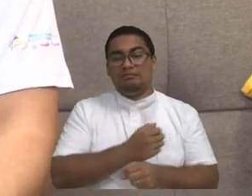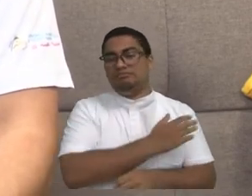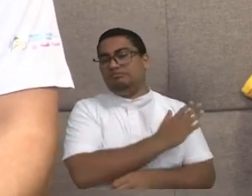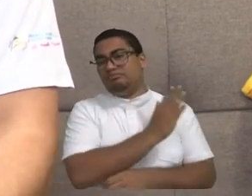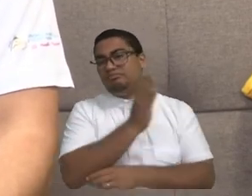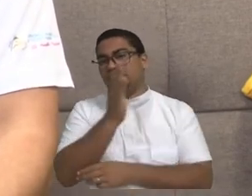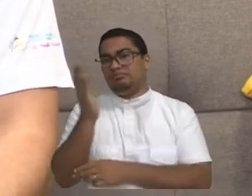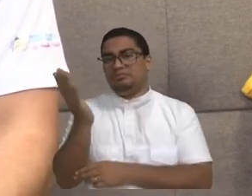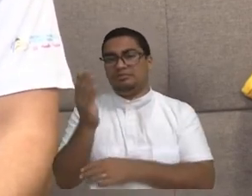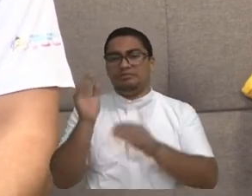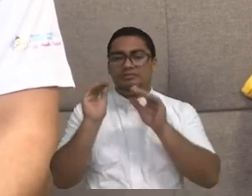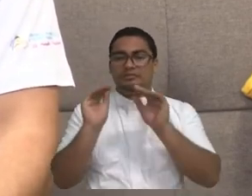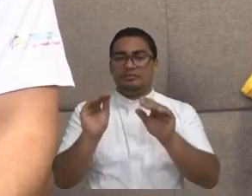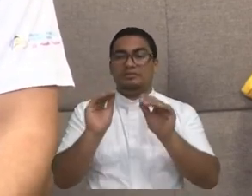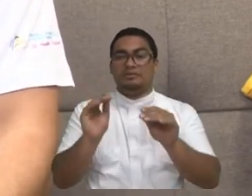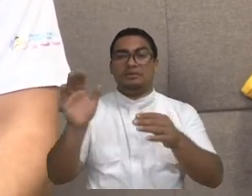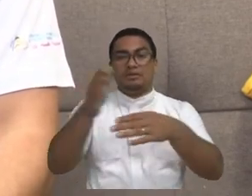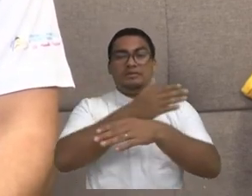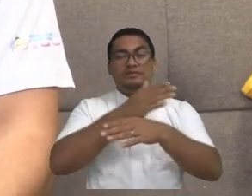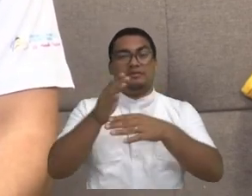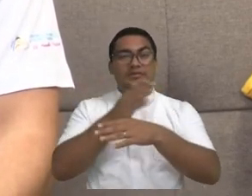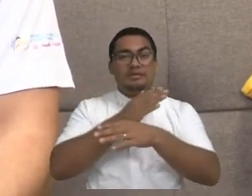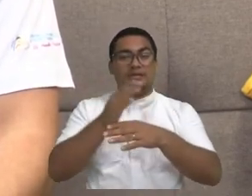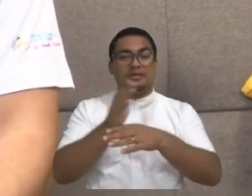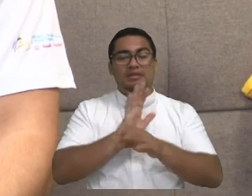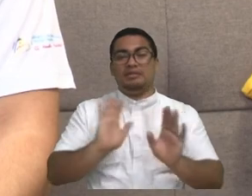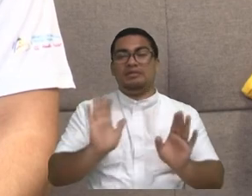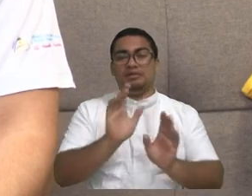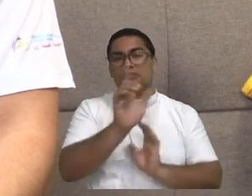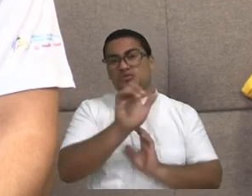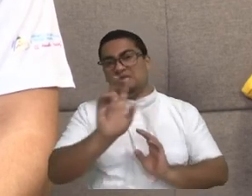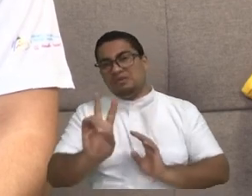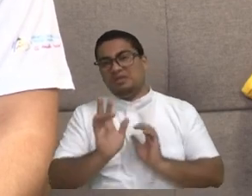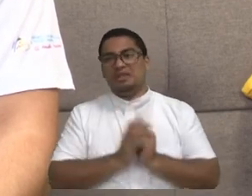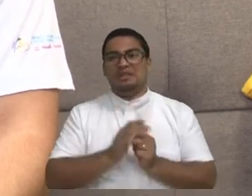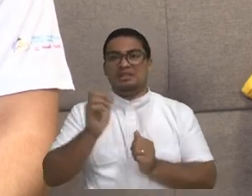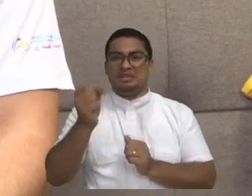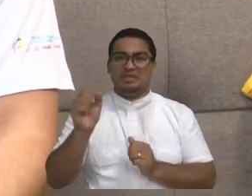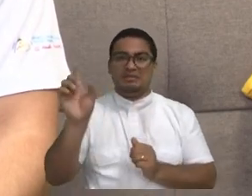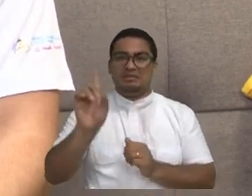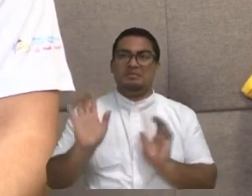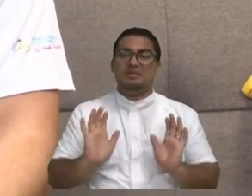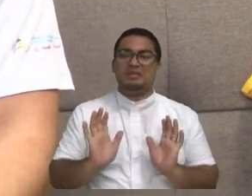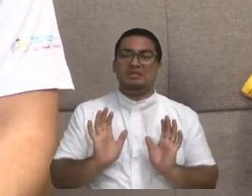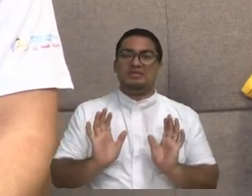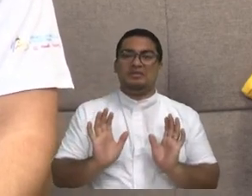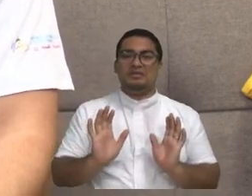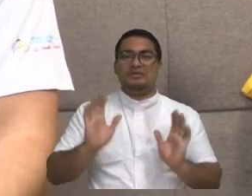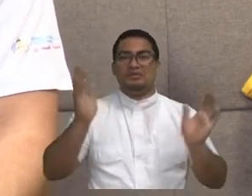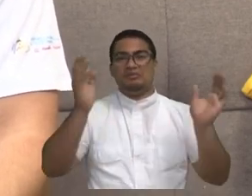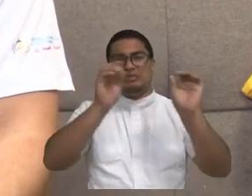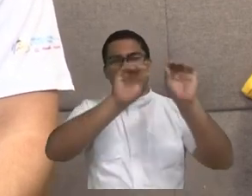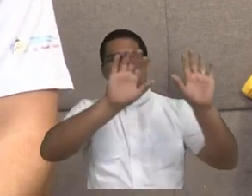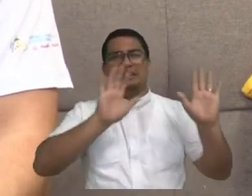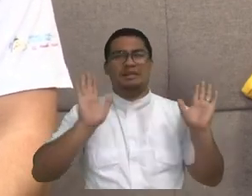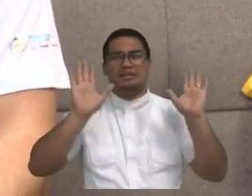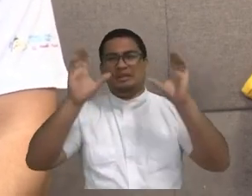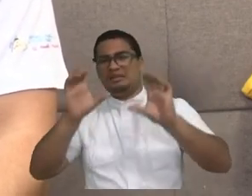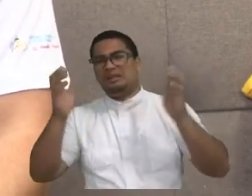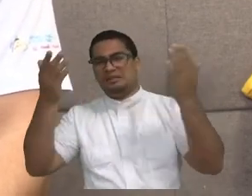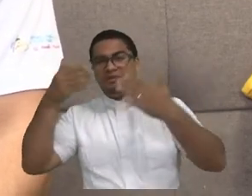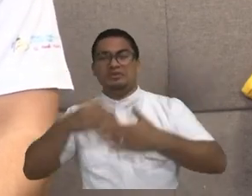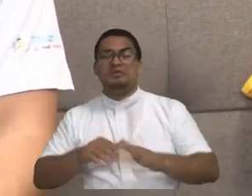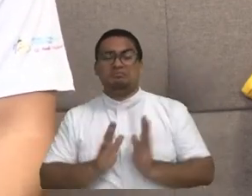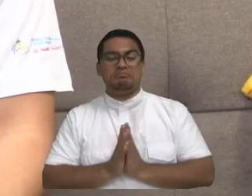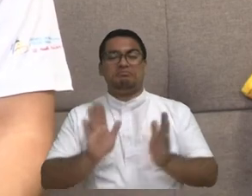de la capacitación en las diferentes modalidades y ese es el compromiso de nuestro gobierno atender con calidad a la familia con calidez a la